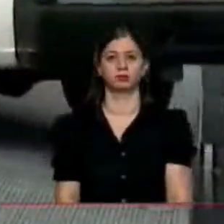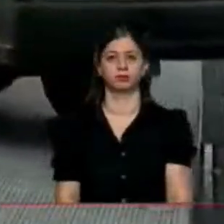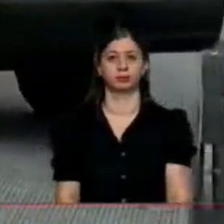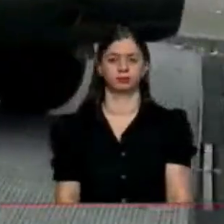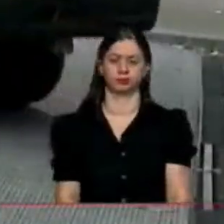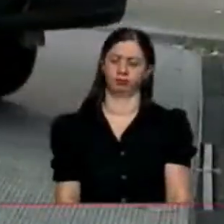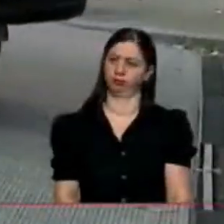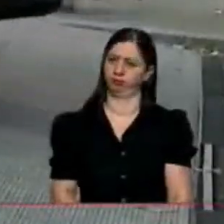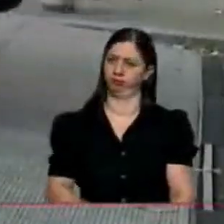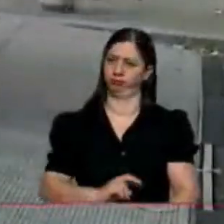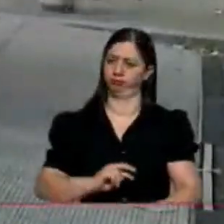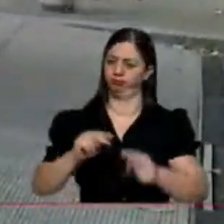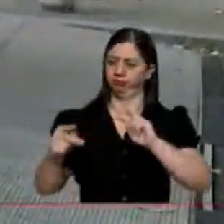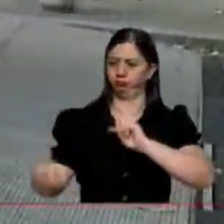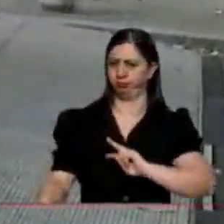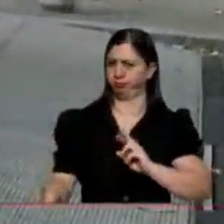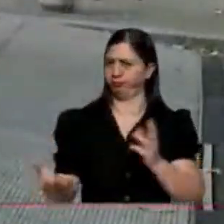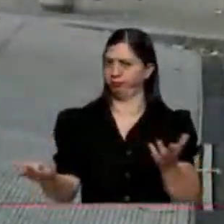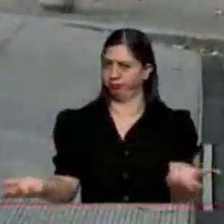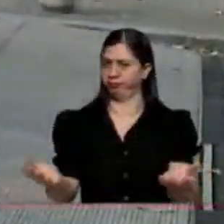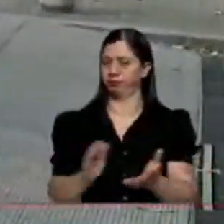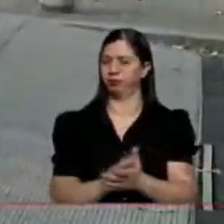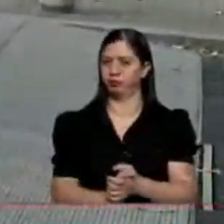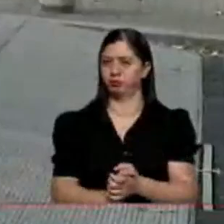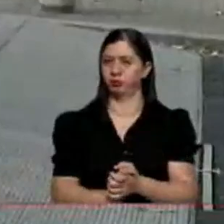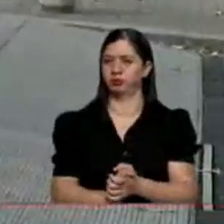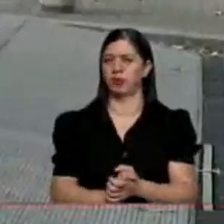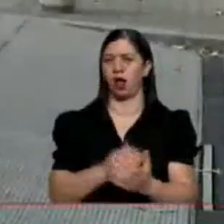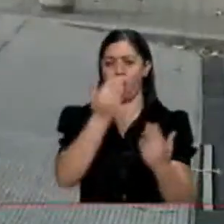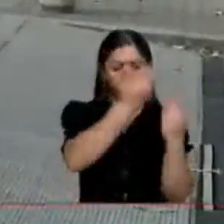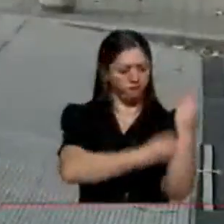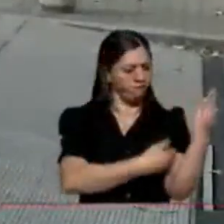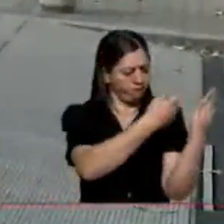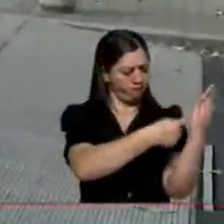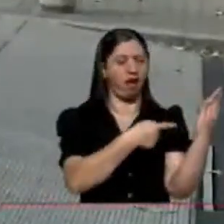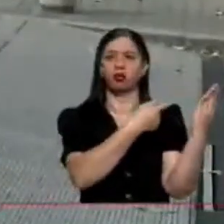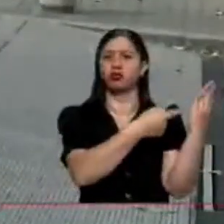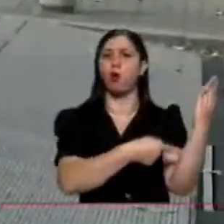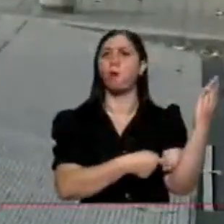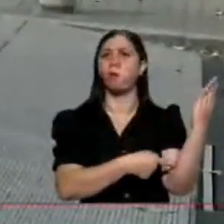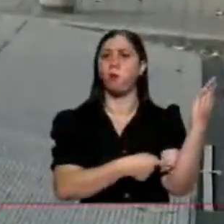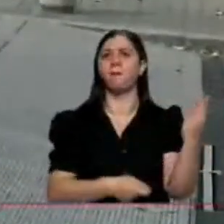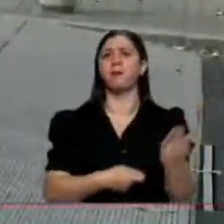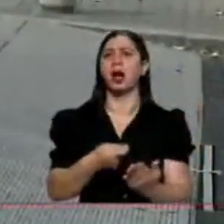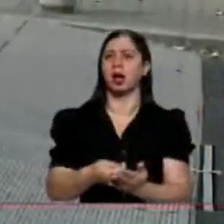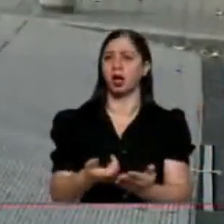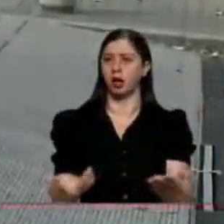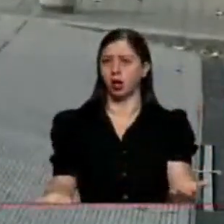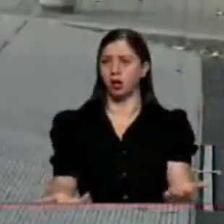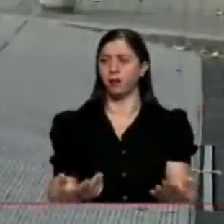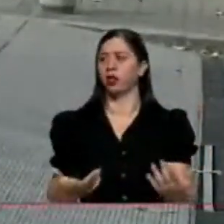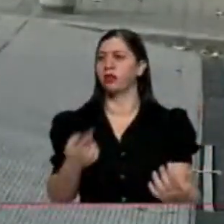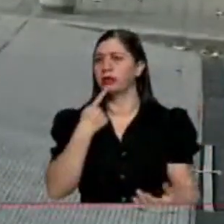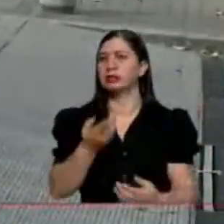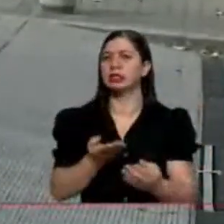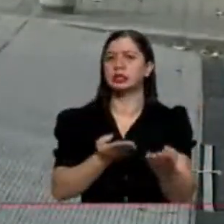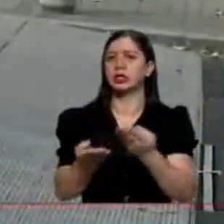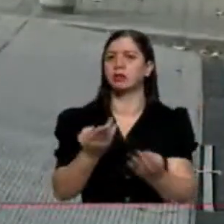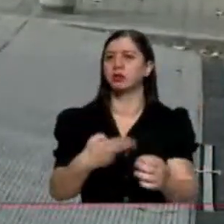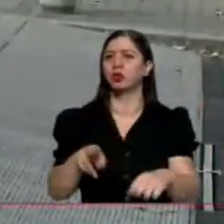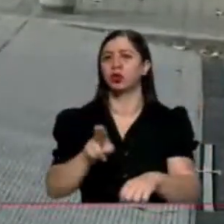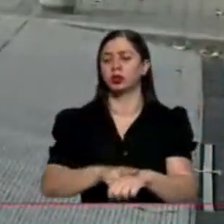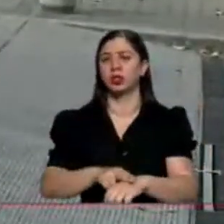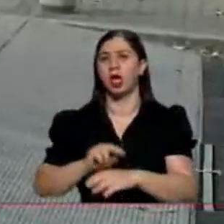Y lo paradójico, para continuar hablando de paradojas, es que además de que están facturando, entonces ahora dicen que para poder normalizar el servicio se necesita